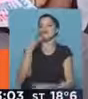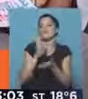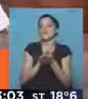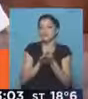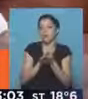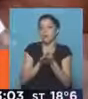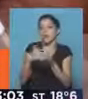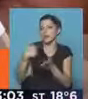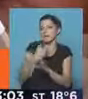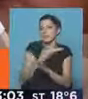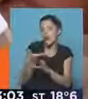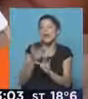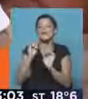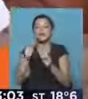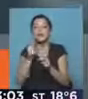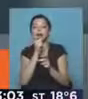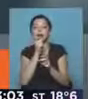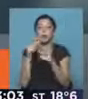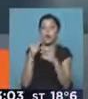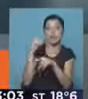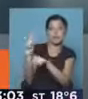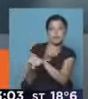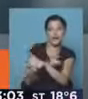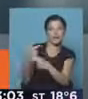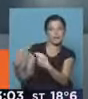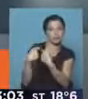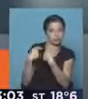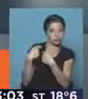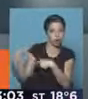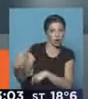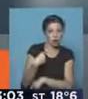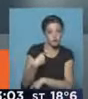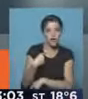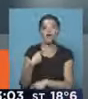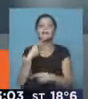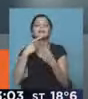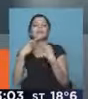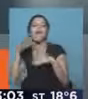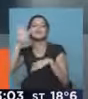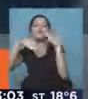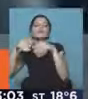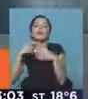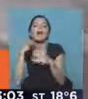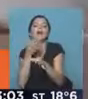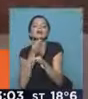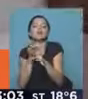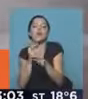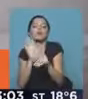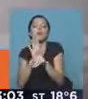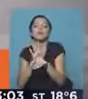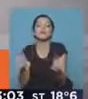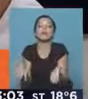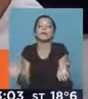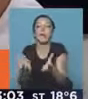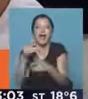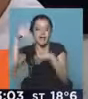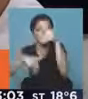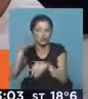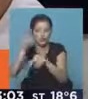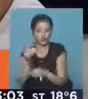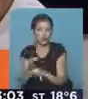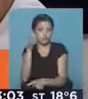para contrarrestar una eventual manipulación, demanda votantes informados y comprometidos. En algunos países, los referendos